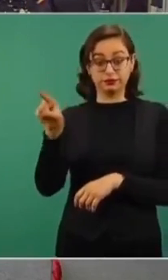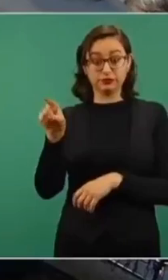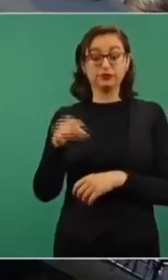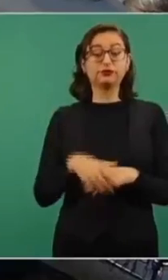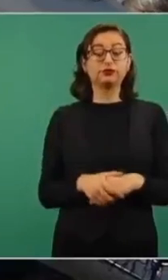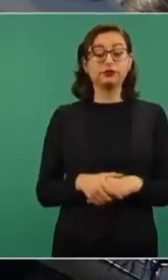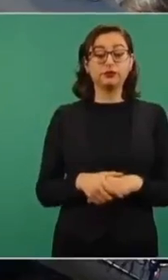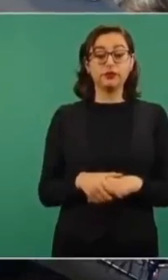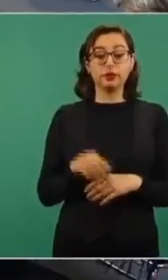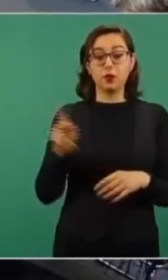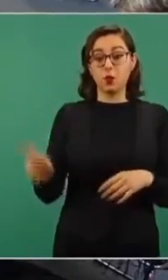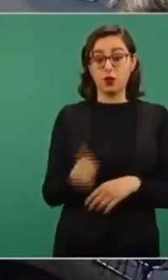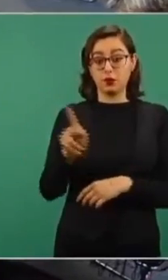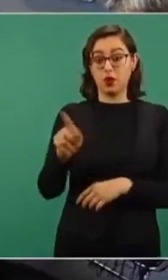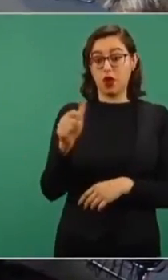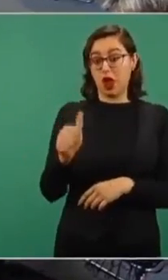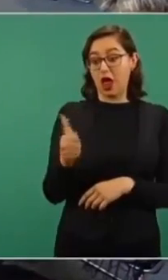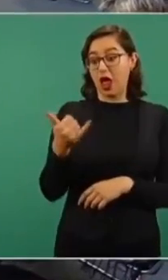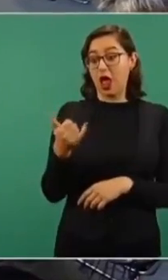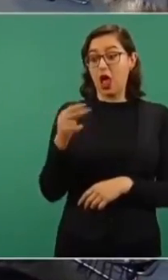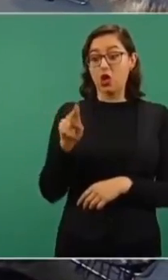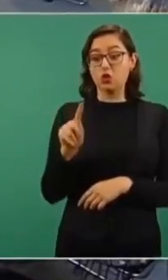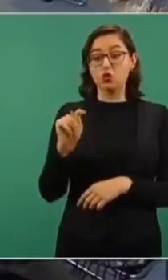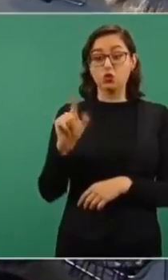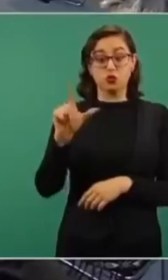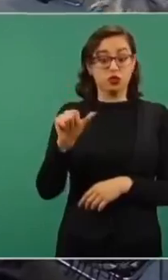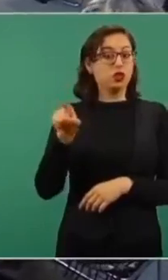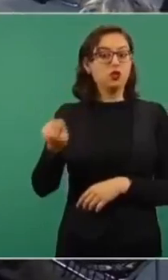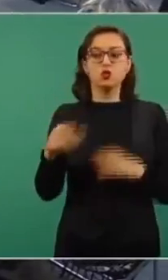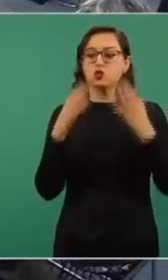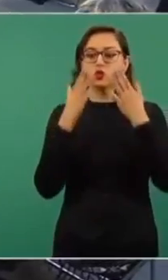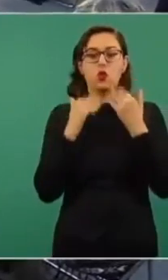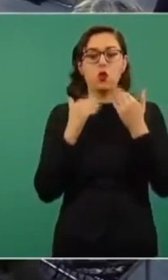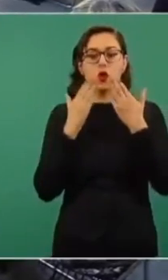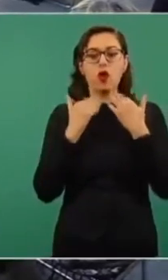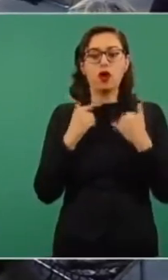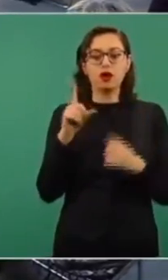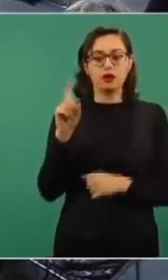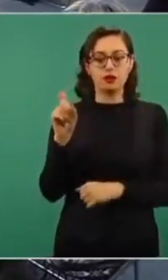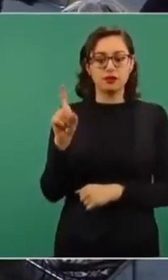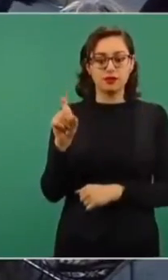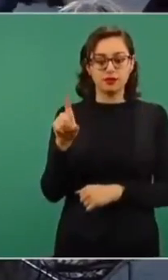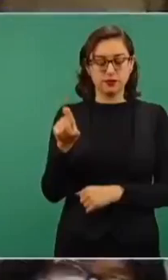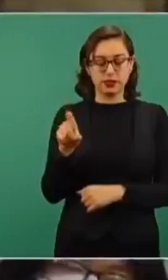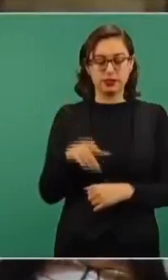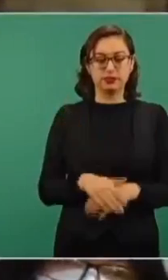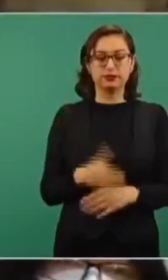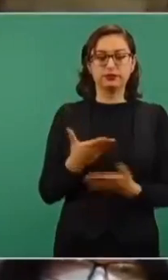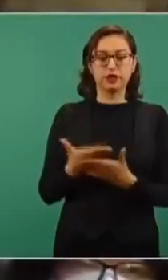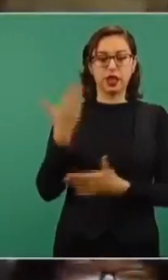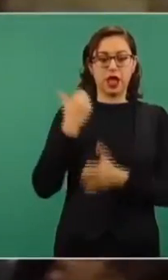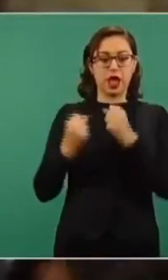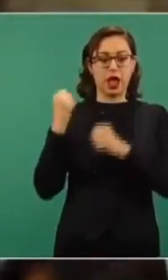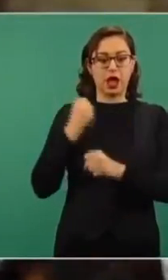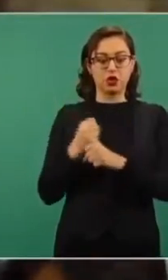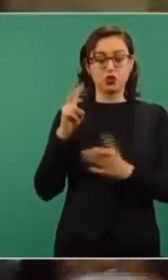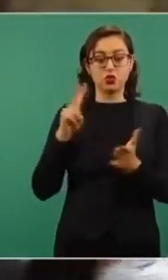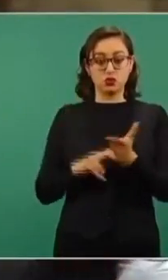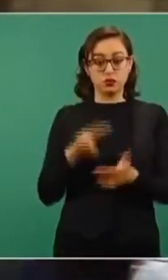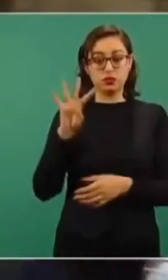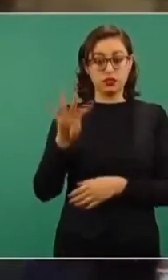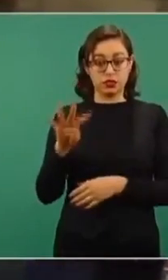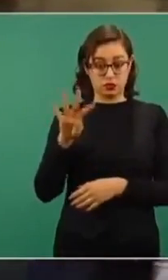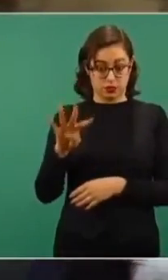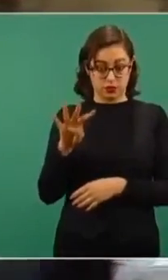de 3 años y medio sin agua. Es un tema que incluso en agosto de 2019, cuando usted pasó por